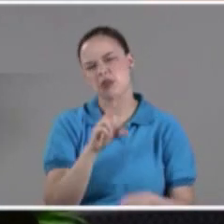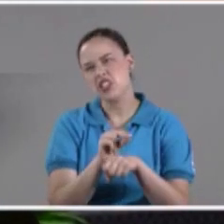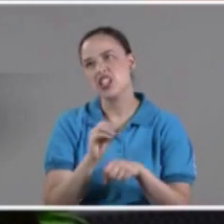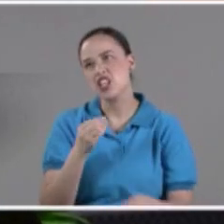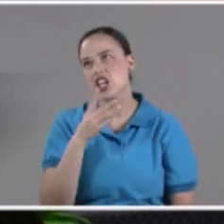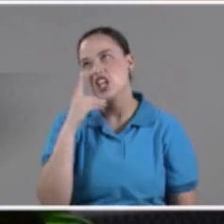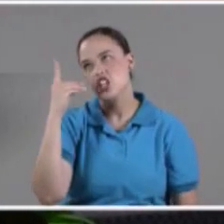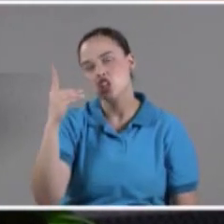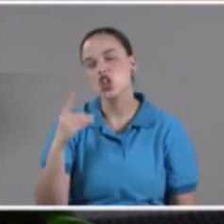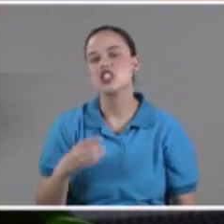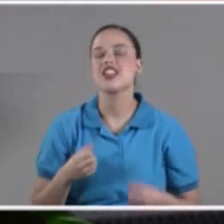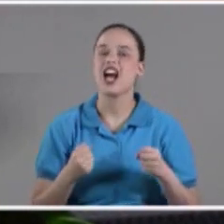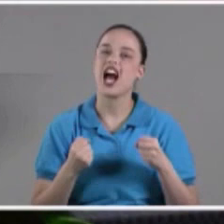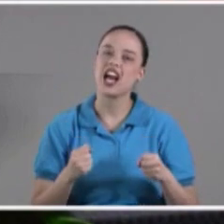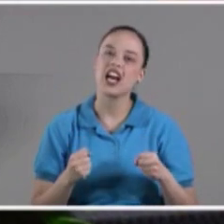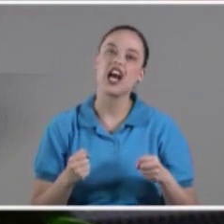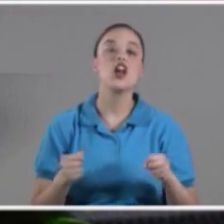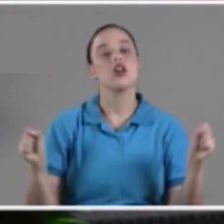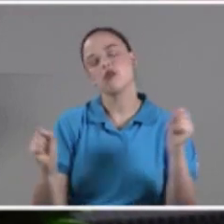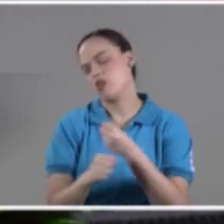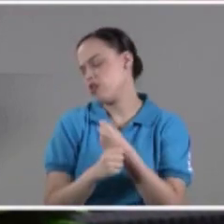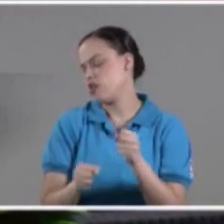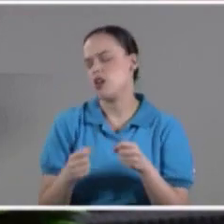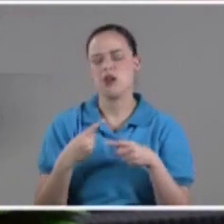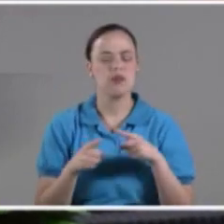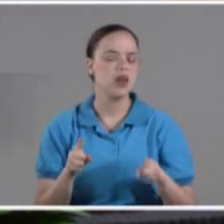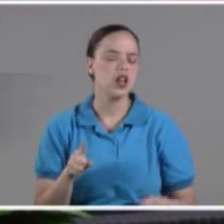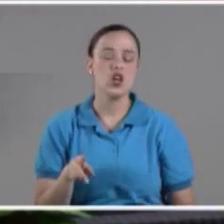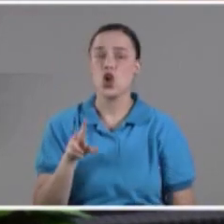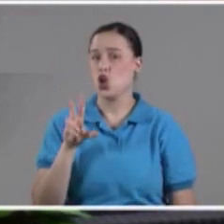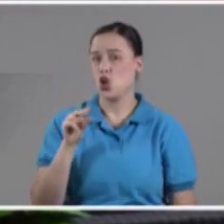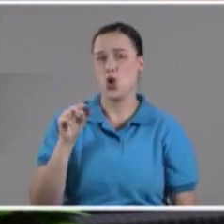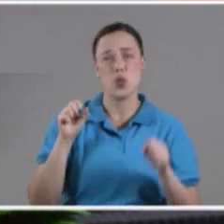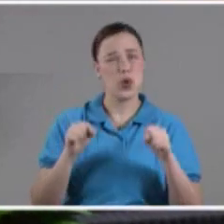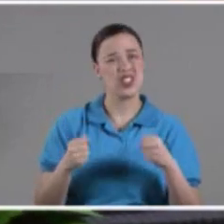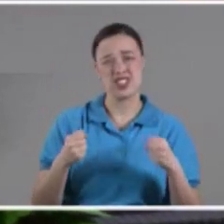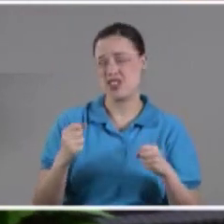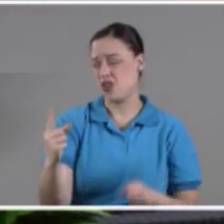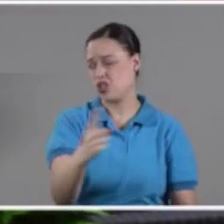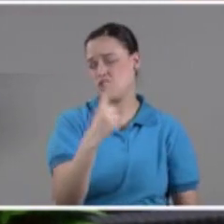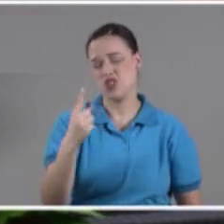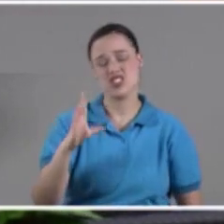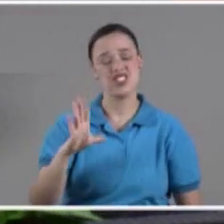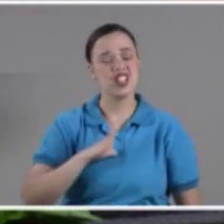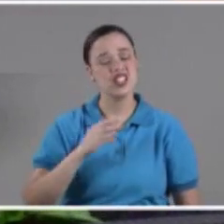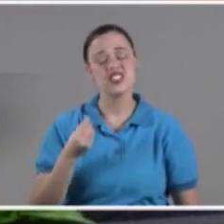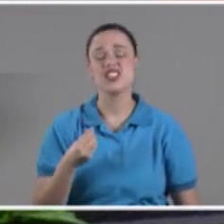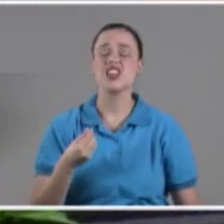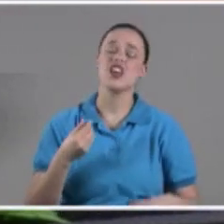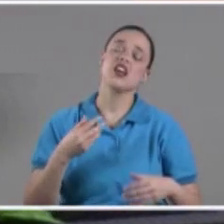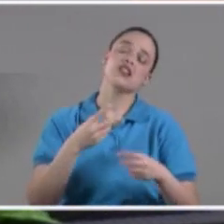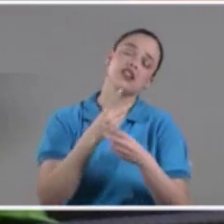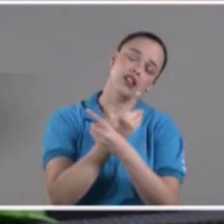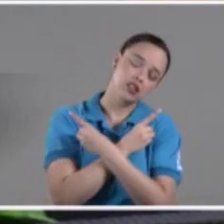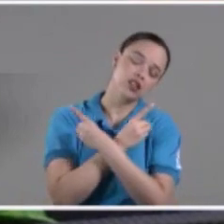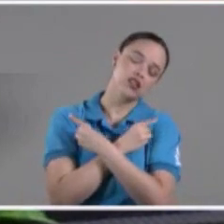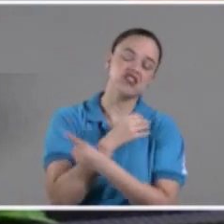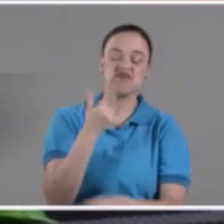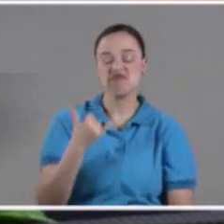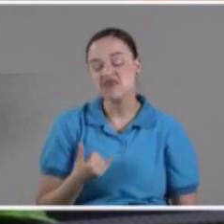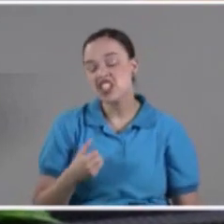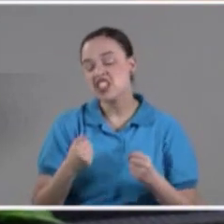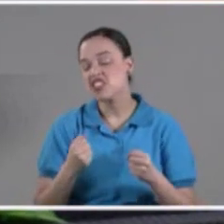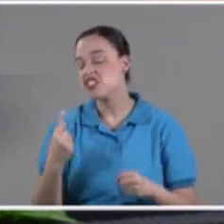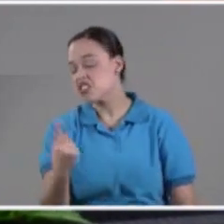haz lo posible pero lo imposible no lo puedes hacer tienes que descansar tienes que decir yo ya hice todo lo que pude